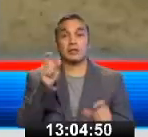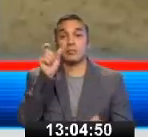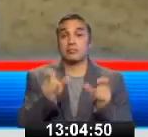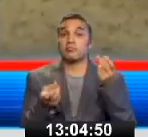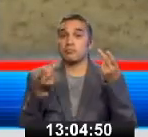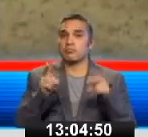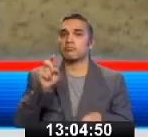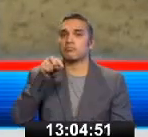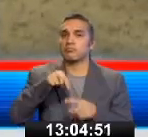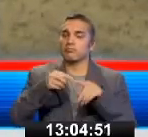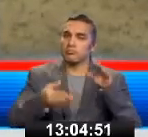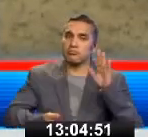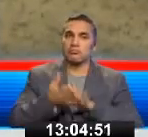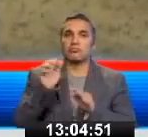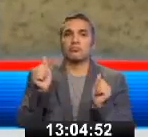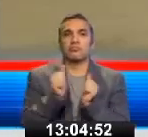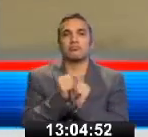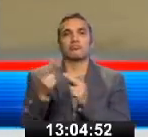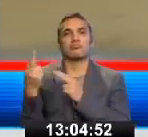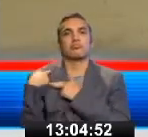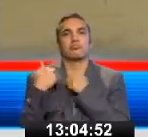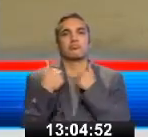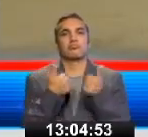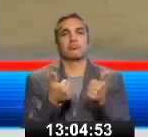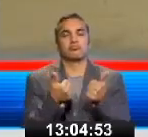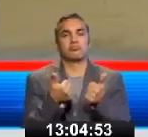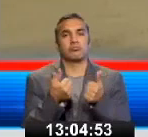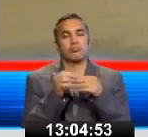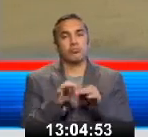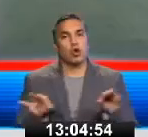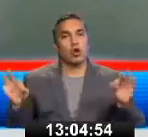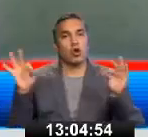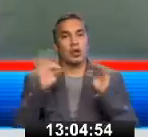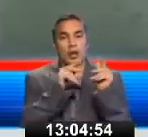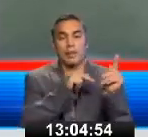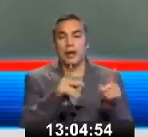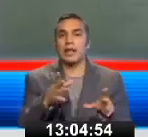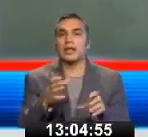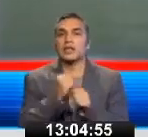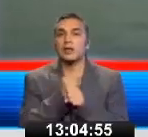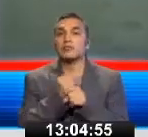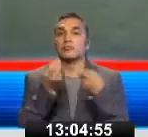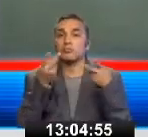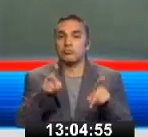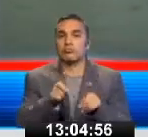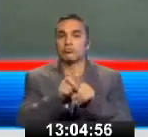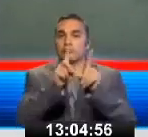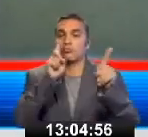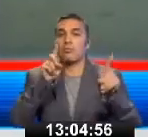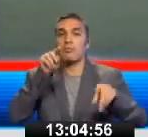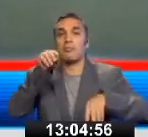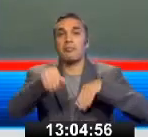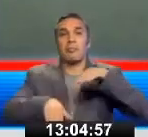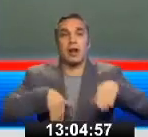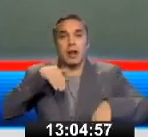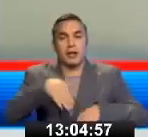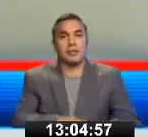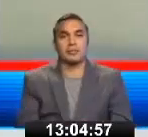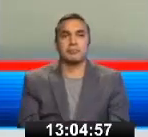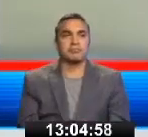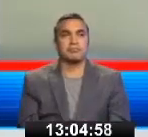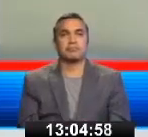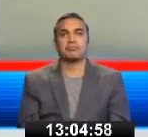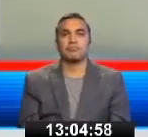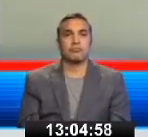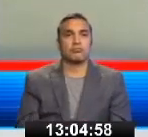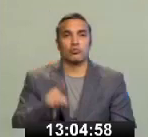personas también deben ir de la mano con la responsabilidad, sobre todo por las medidas de bioseguridad y el distanciamiento en la playa. No se va